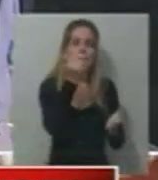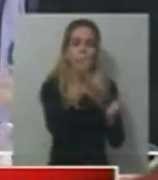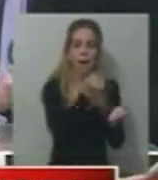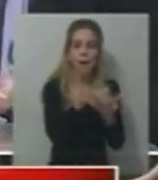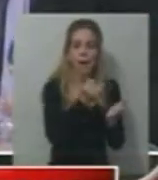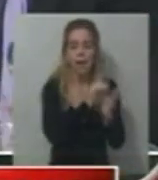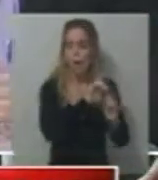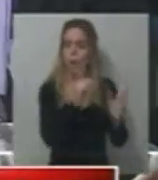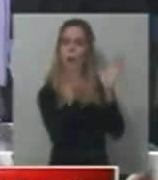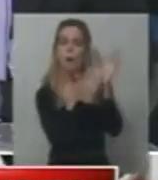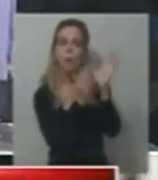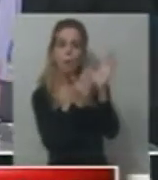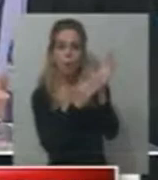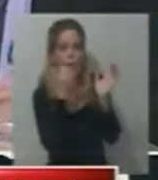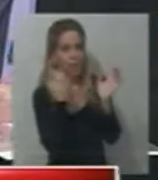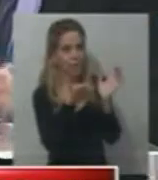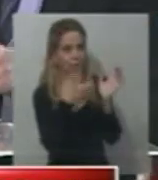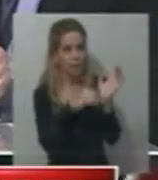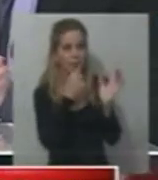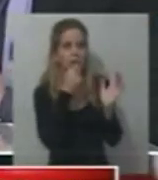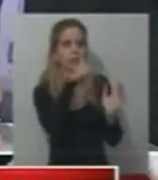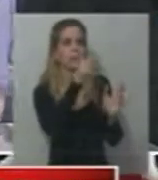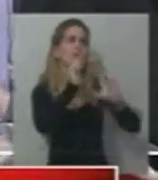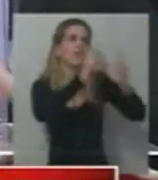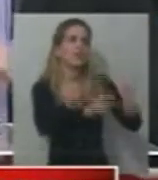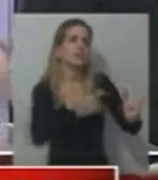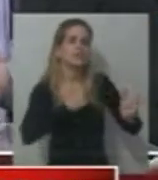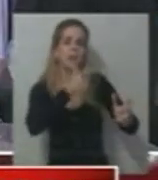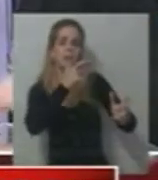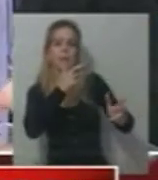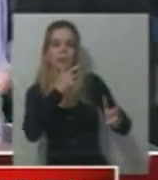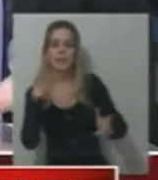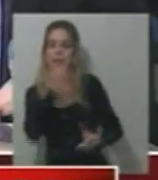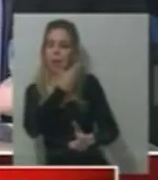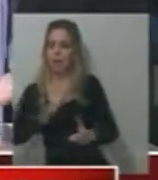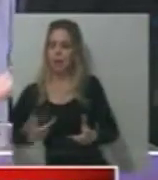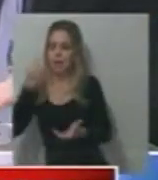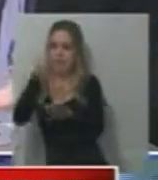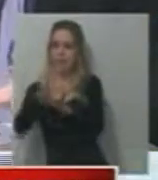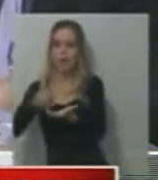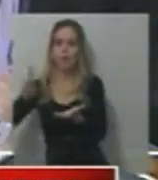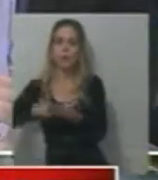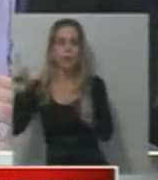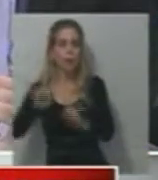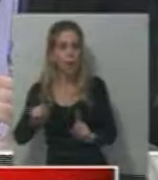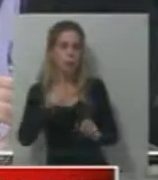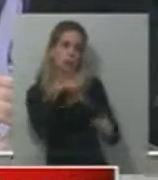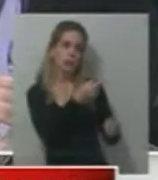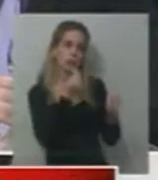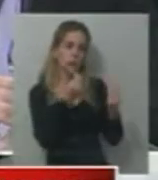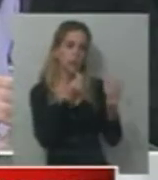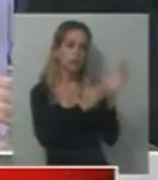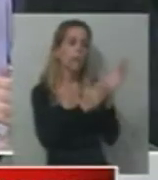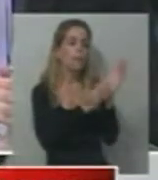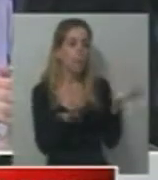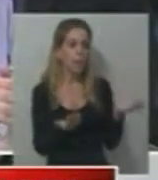lo que decís tiene que tener un respaldo. Si vos decís, y a mí me parece que no va a volver, ¿qué? Tenés que sostenerlo. ¿Dijo eso? No sé lo que